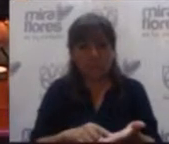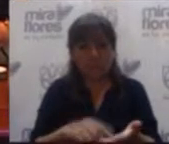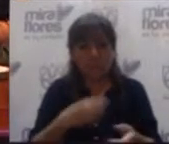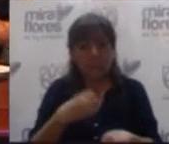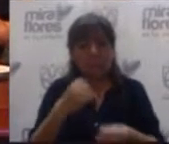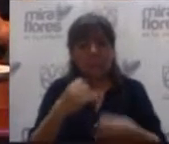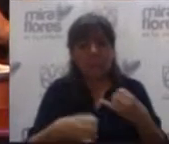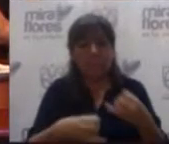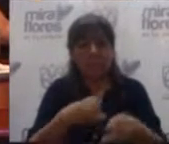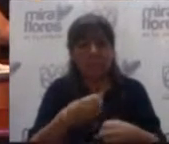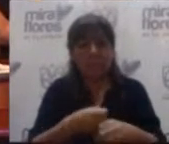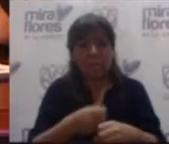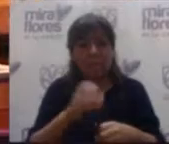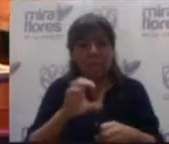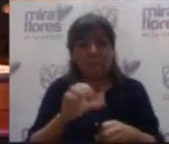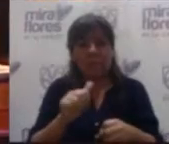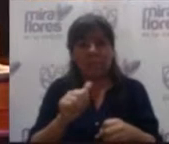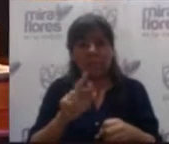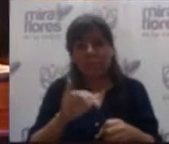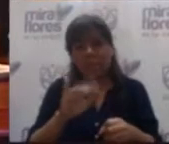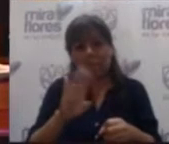International Corporation.